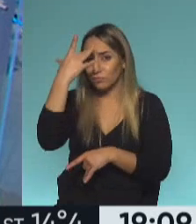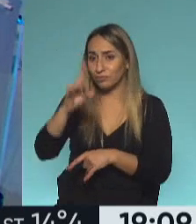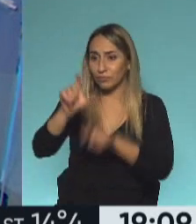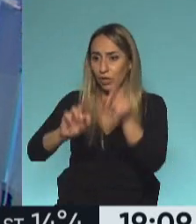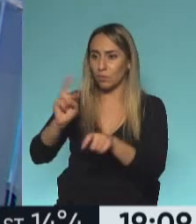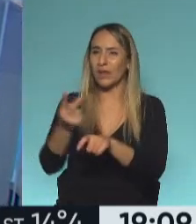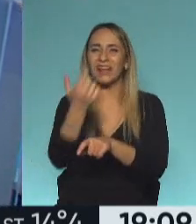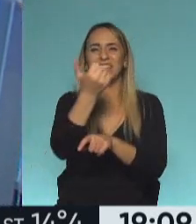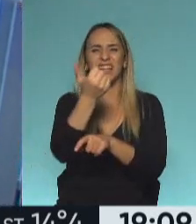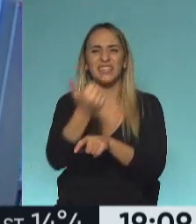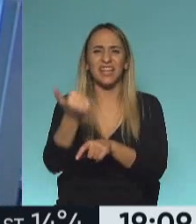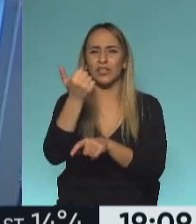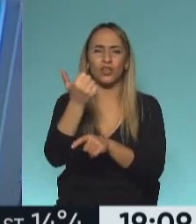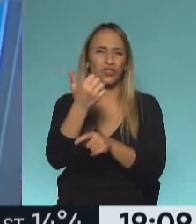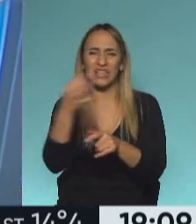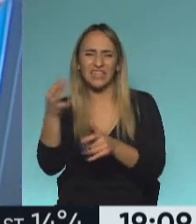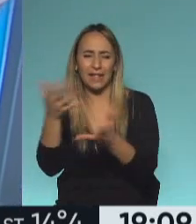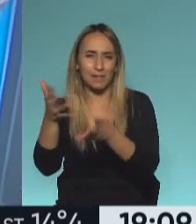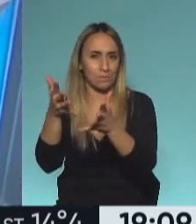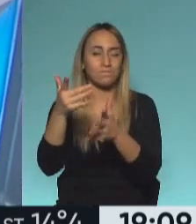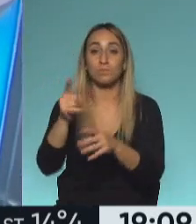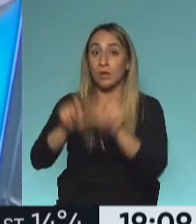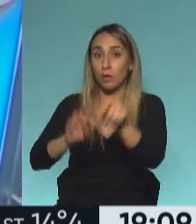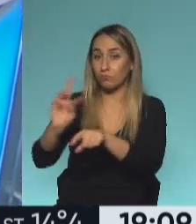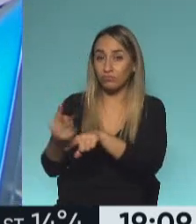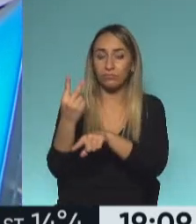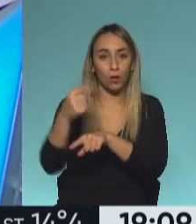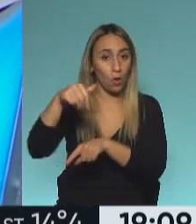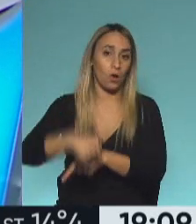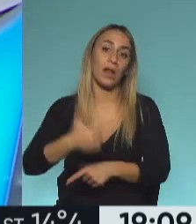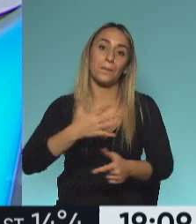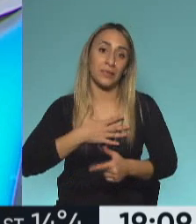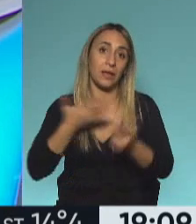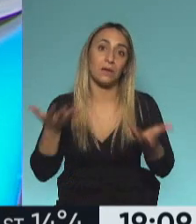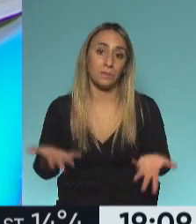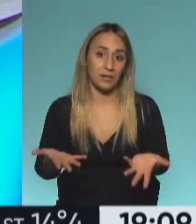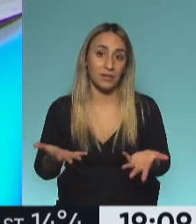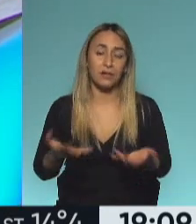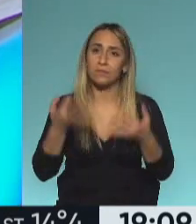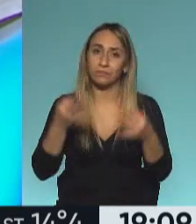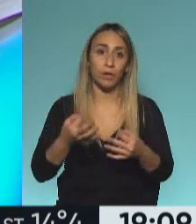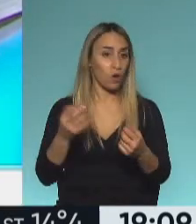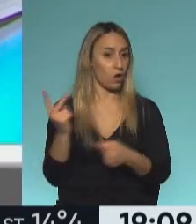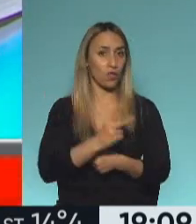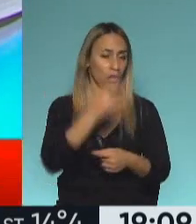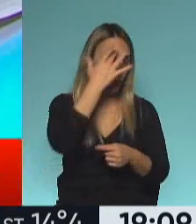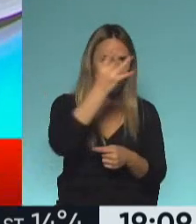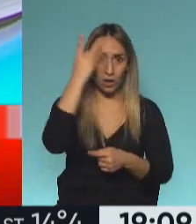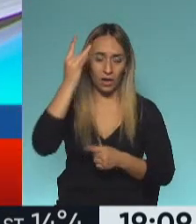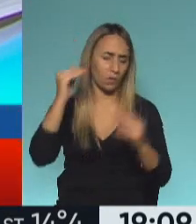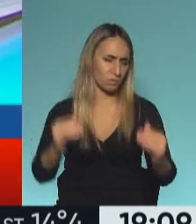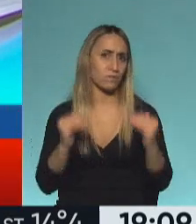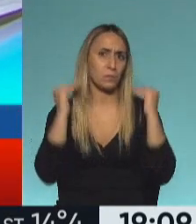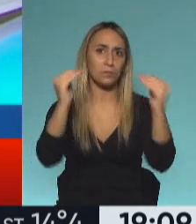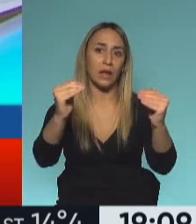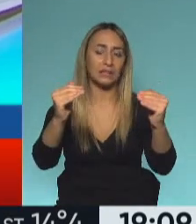más de 663 aproximados de fallecidos. Hoy, lamentablemente, rompimos esa barrera y llegamos nuevamente, Ariel,